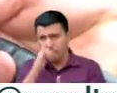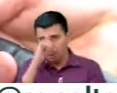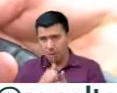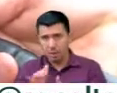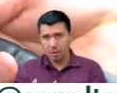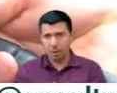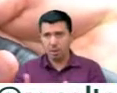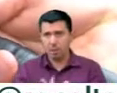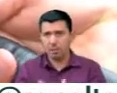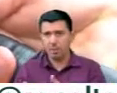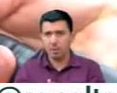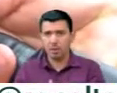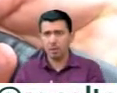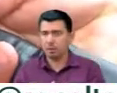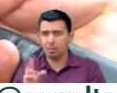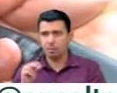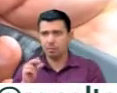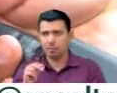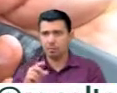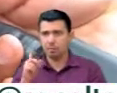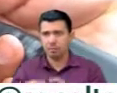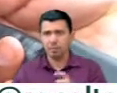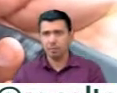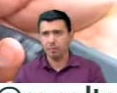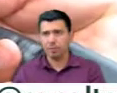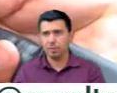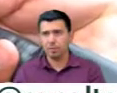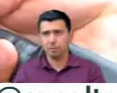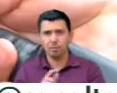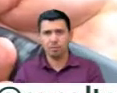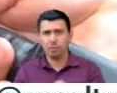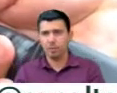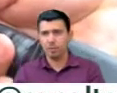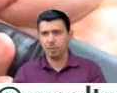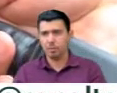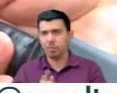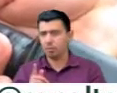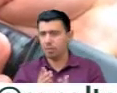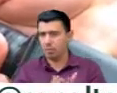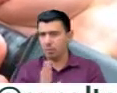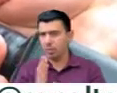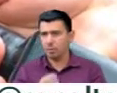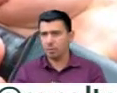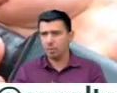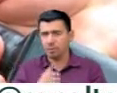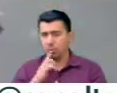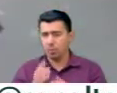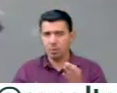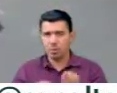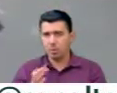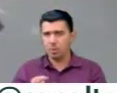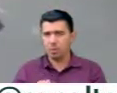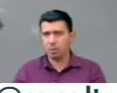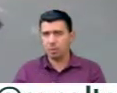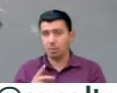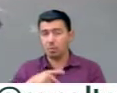que pues no debería ser temporalmente sino algo definitivo porque me parece muy injusto.